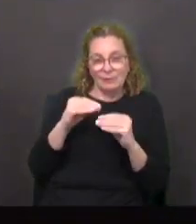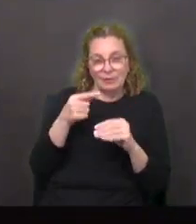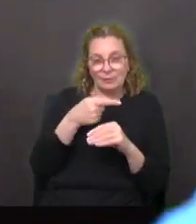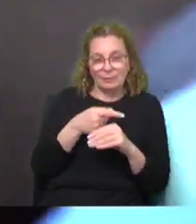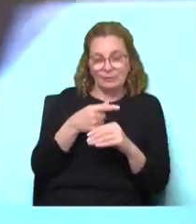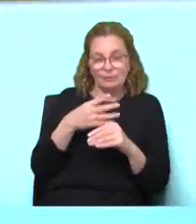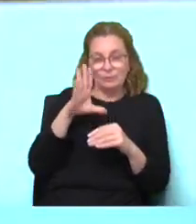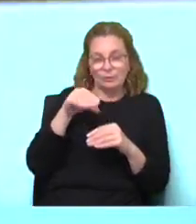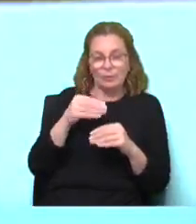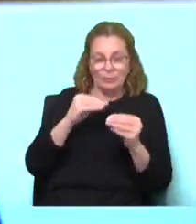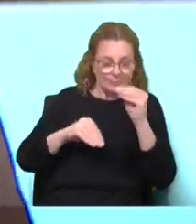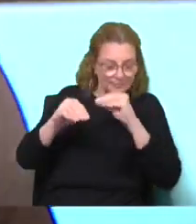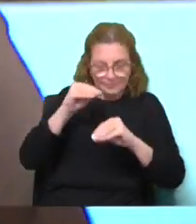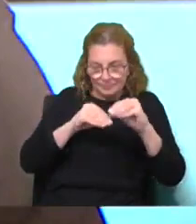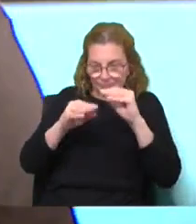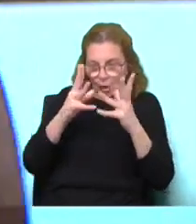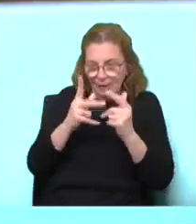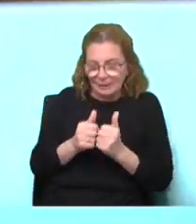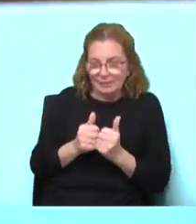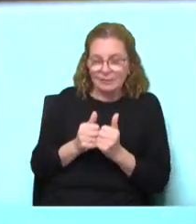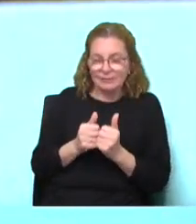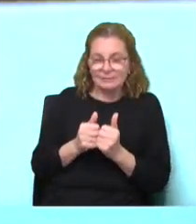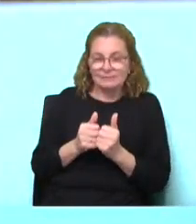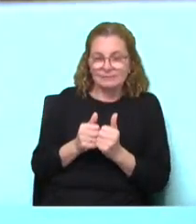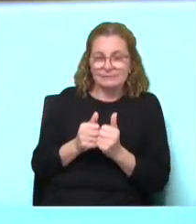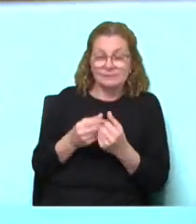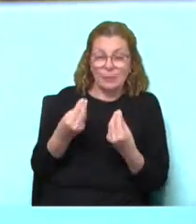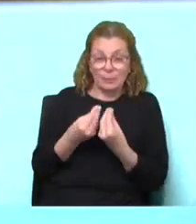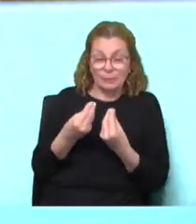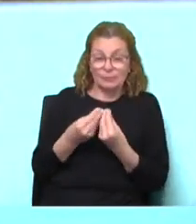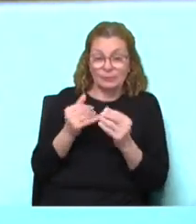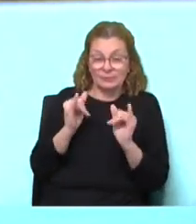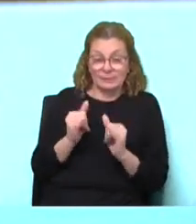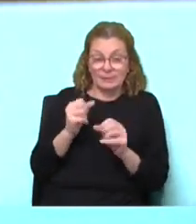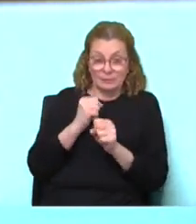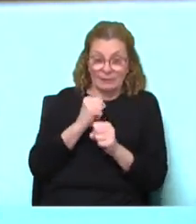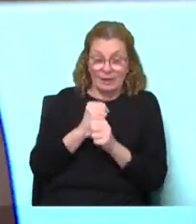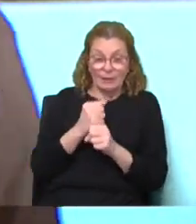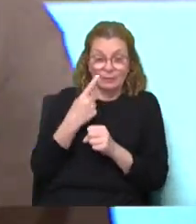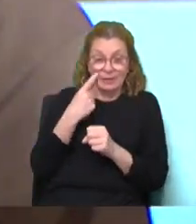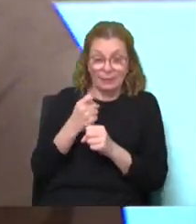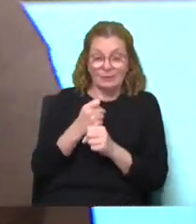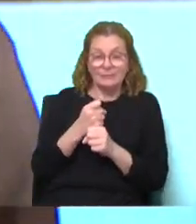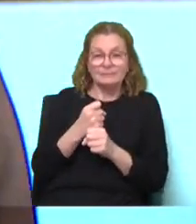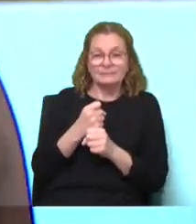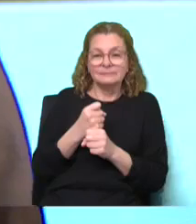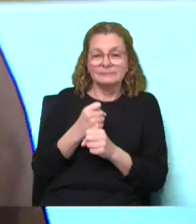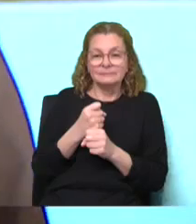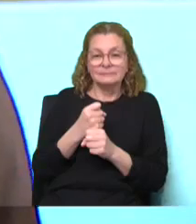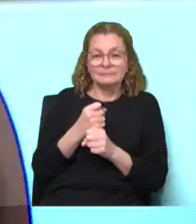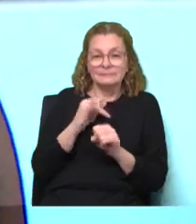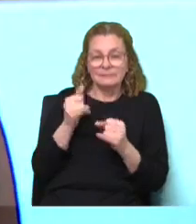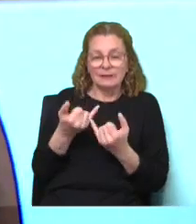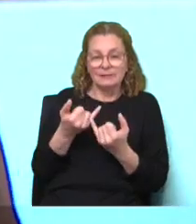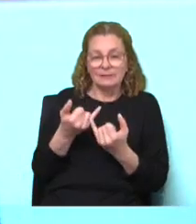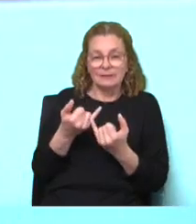lo que llevo, armar esto. Se nota que lleva mucho, que mucho laburo, se te nota. ¿Ya pasa